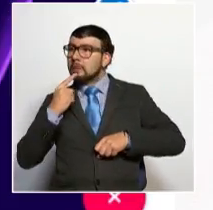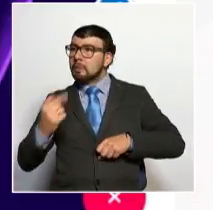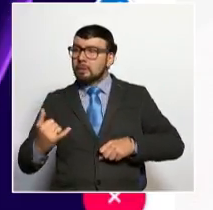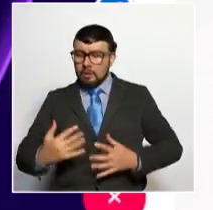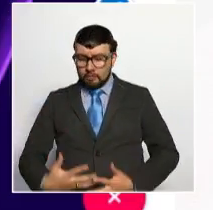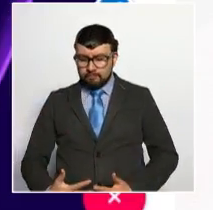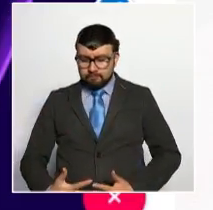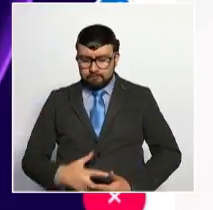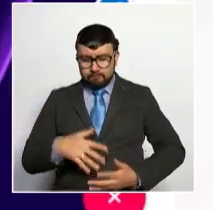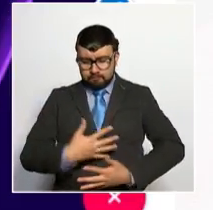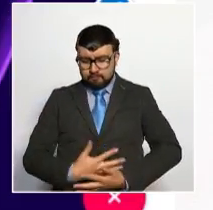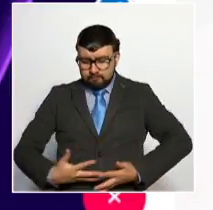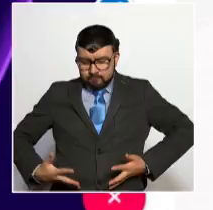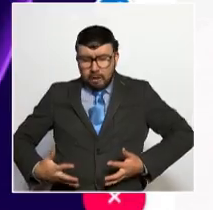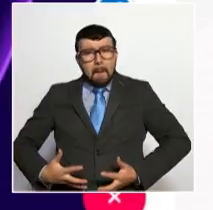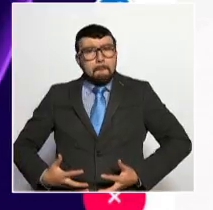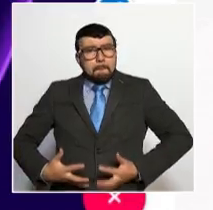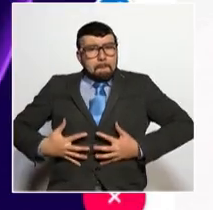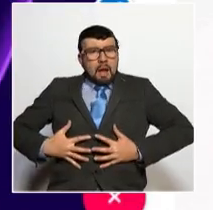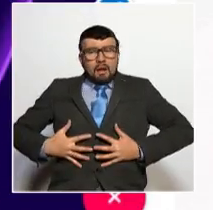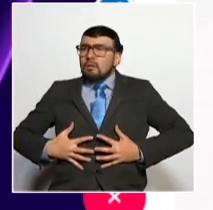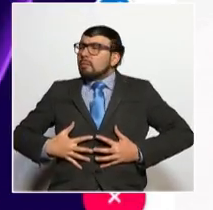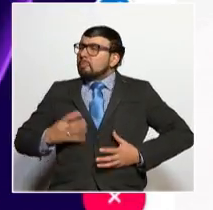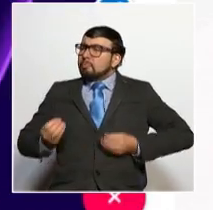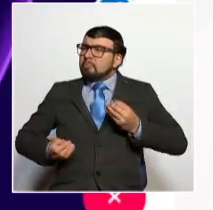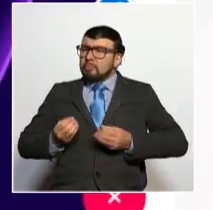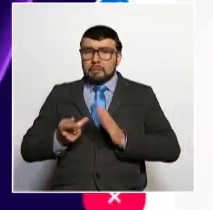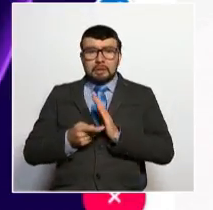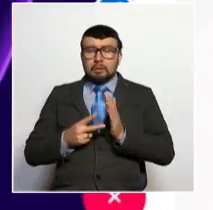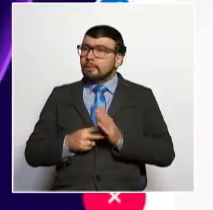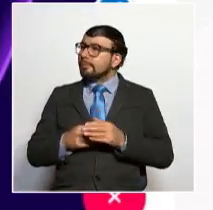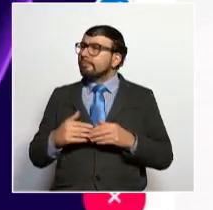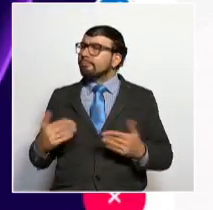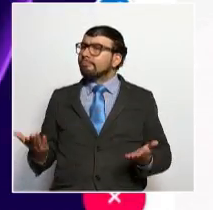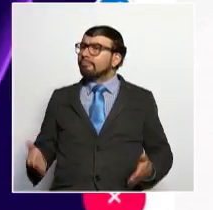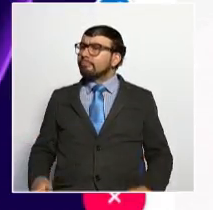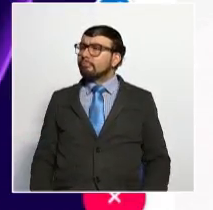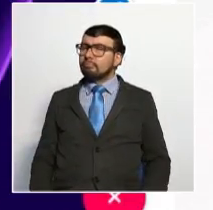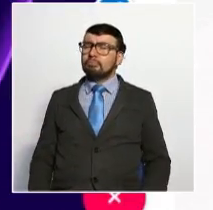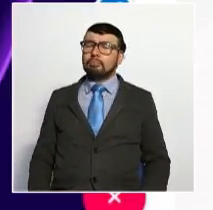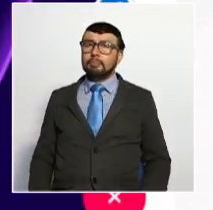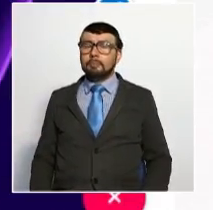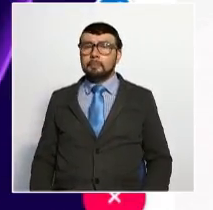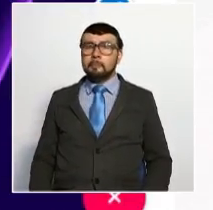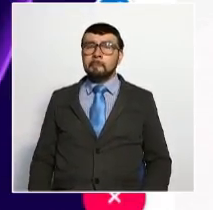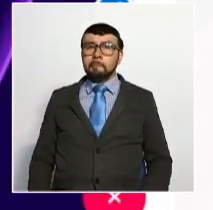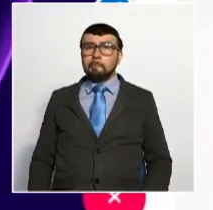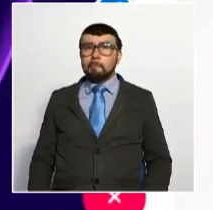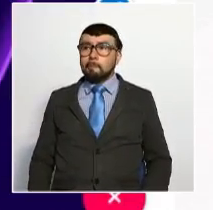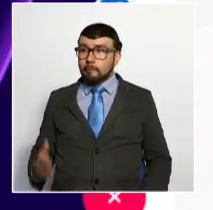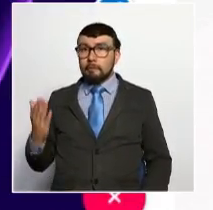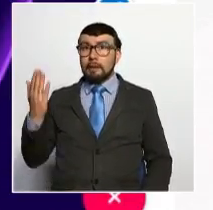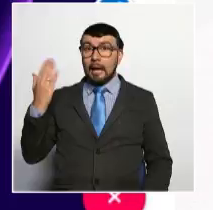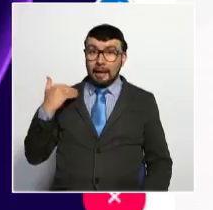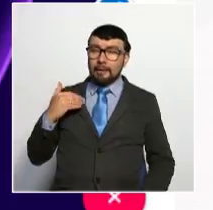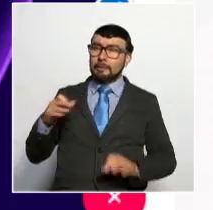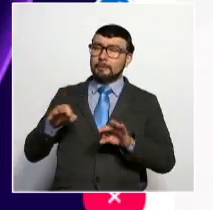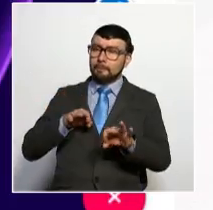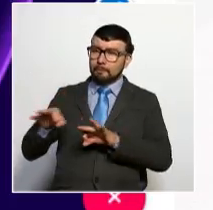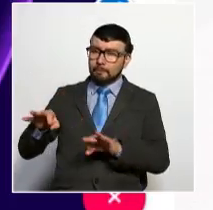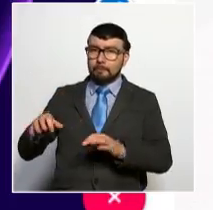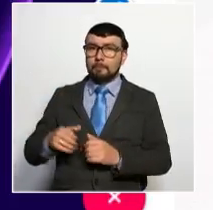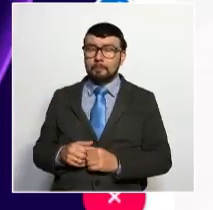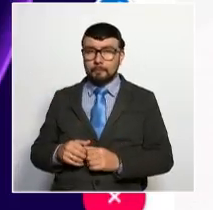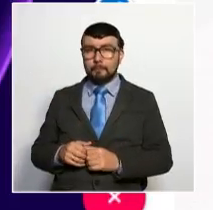malla que se le hace en esos casos para corregir esa Entonces, esa como lesión. les mencionaba,